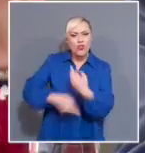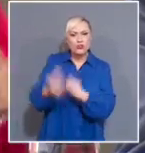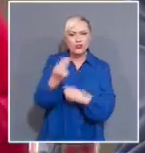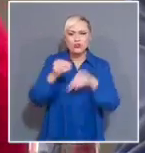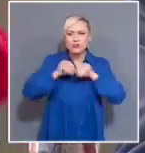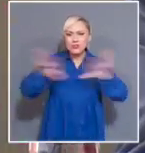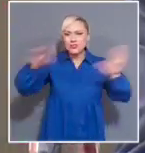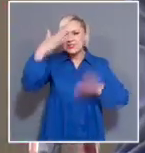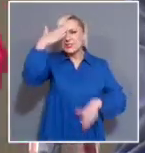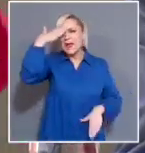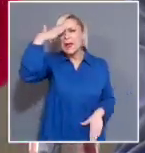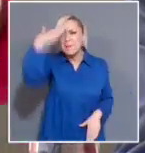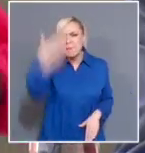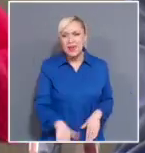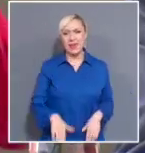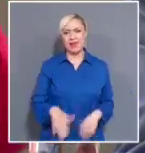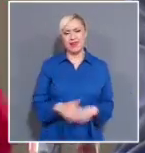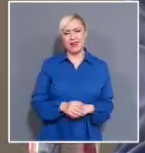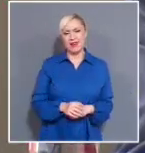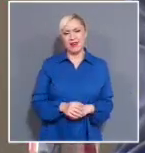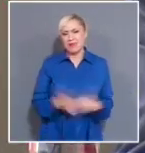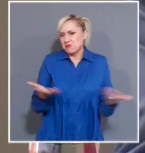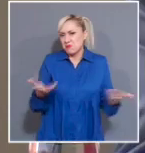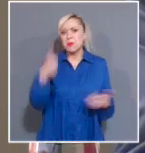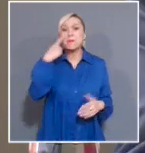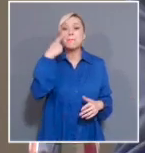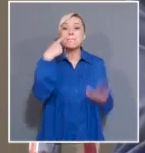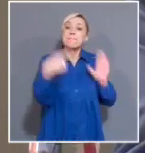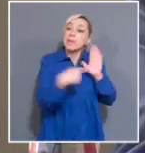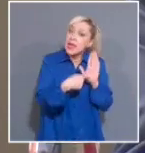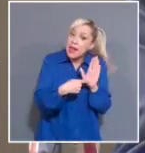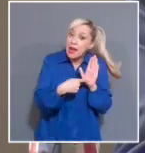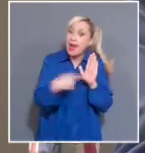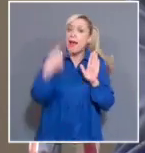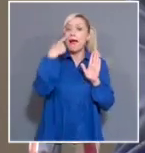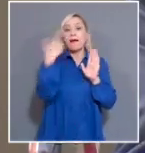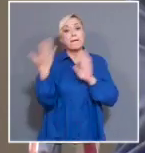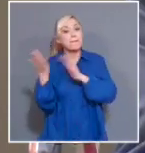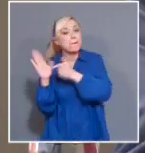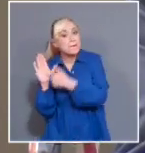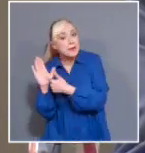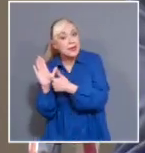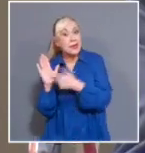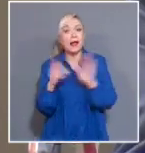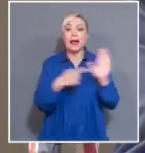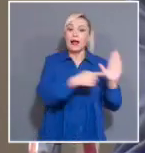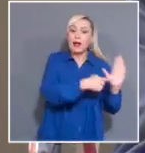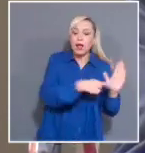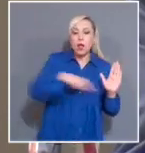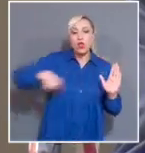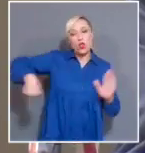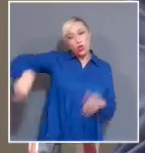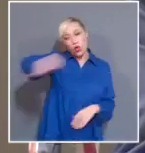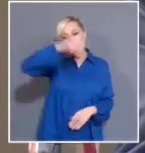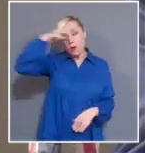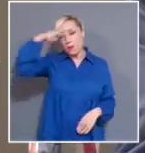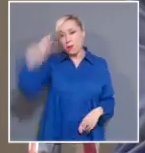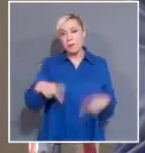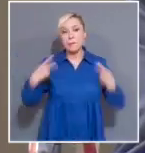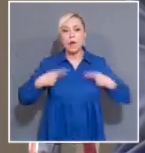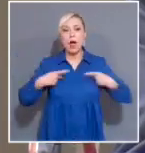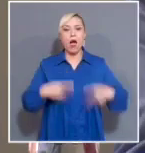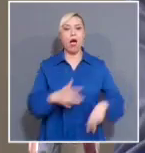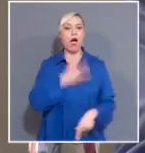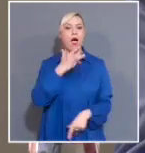servicio se resolvió esto aquello para que la gente la sociedad mexicana sienta si